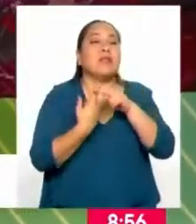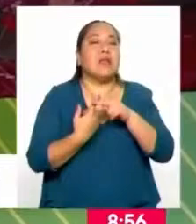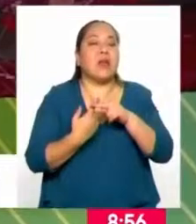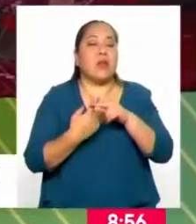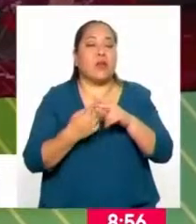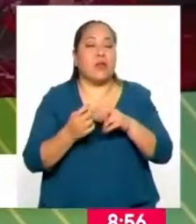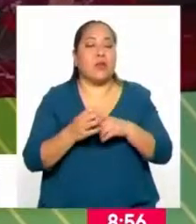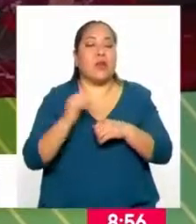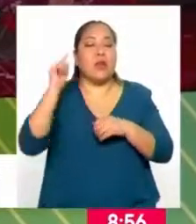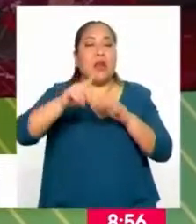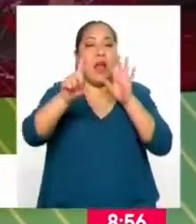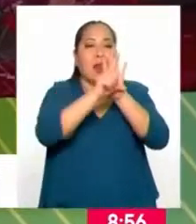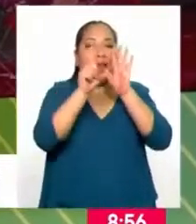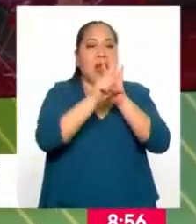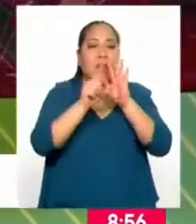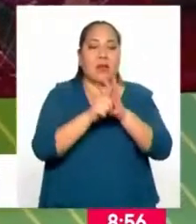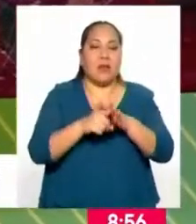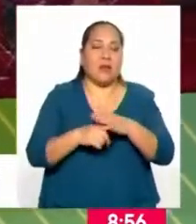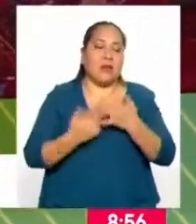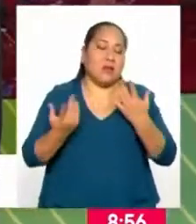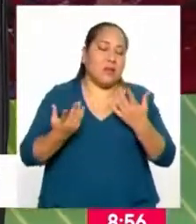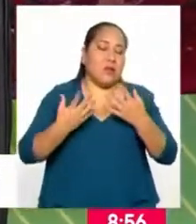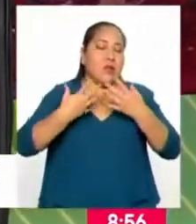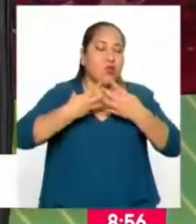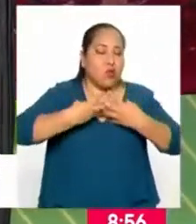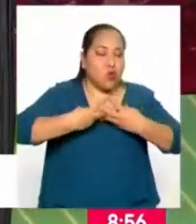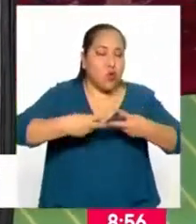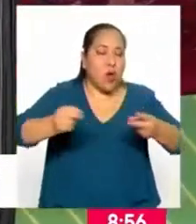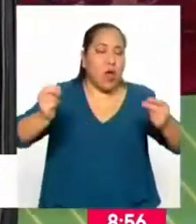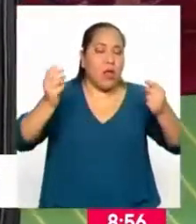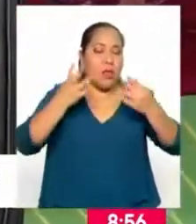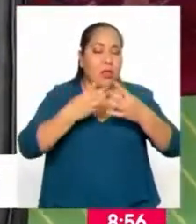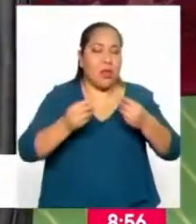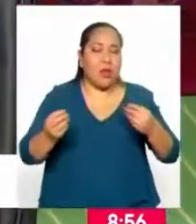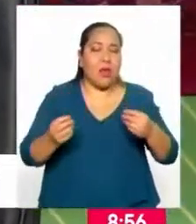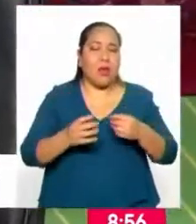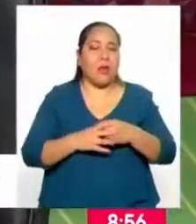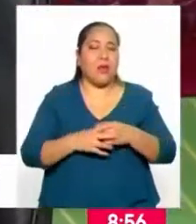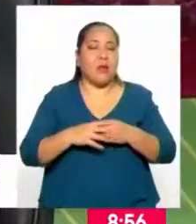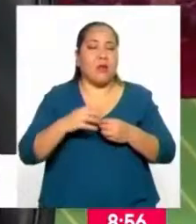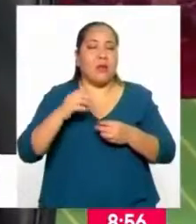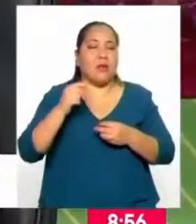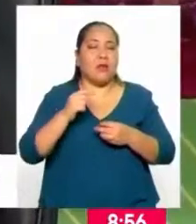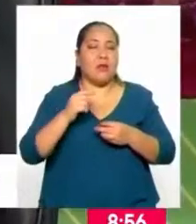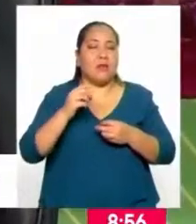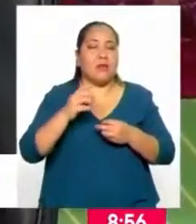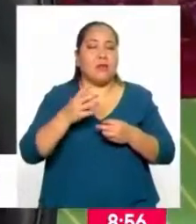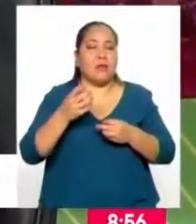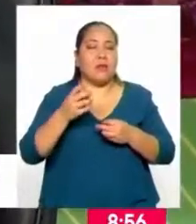Entonces, la ley es bastante laxa y dice que para que haya unas diligencias preliminares